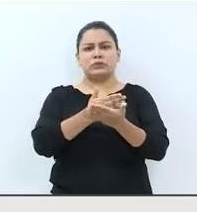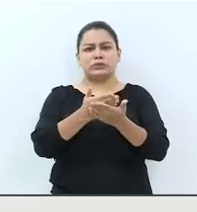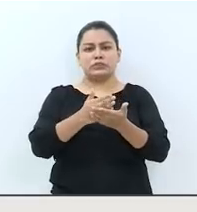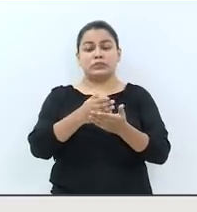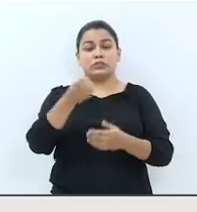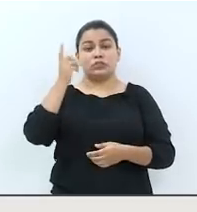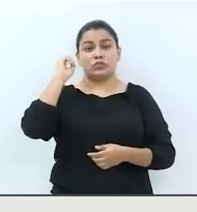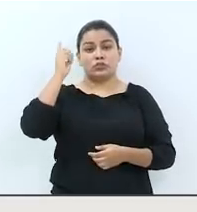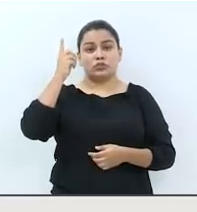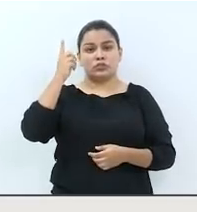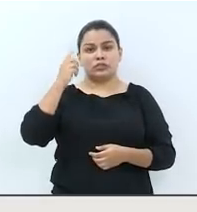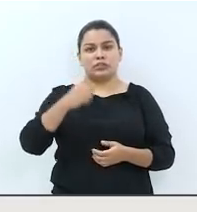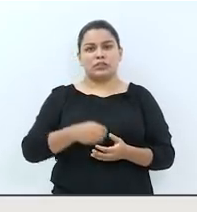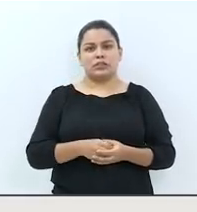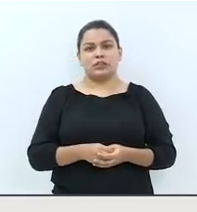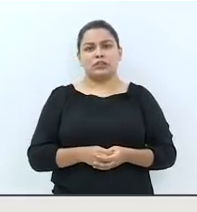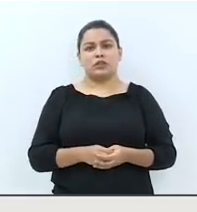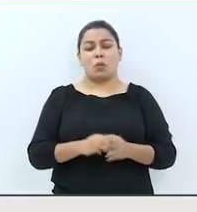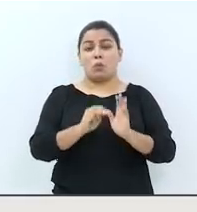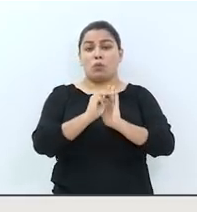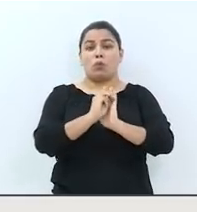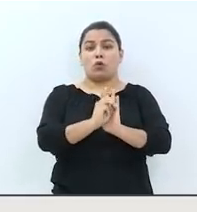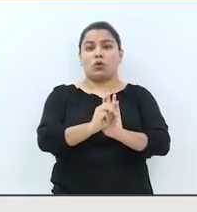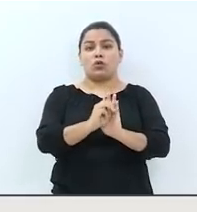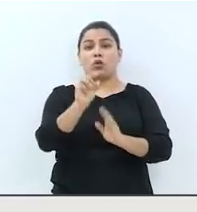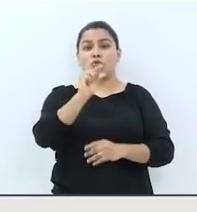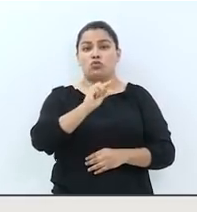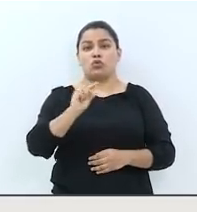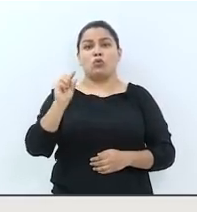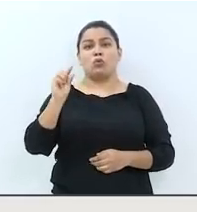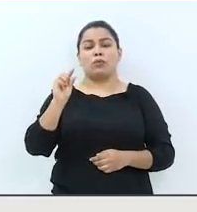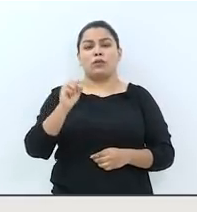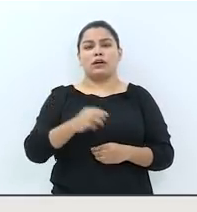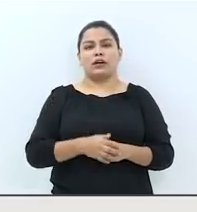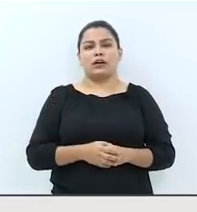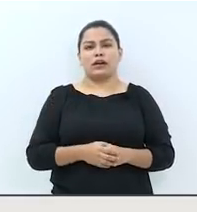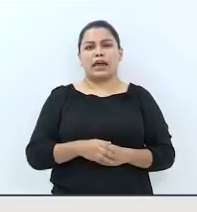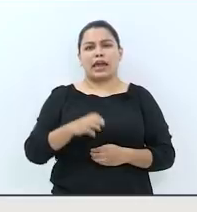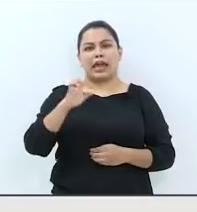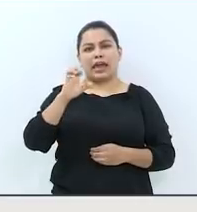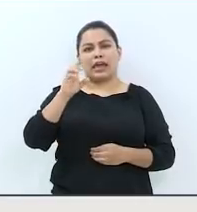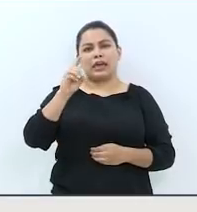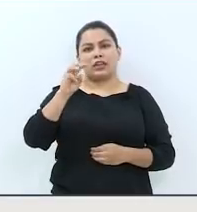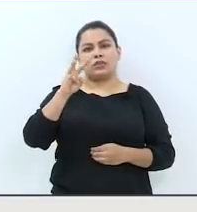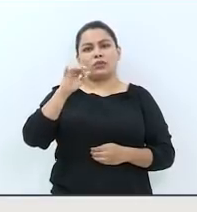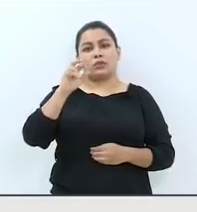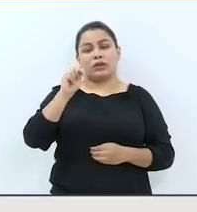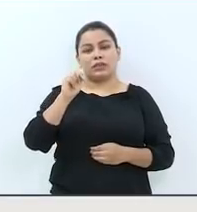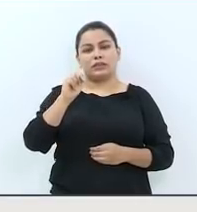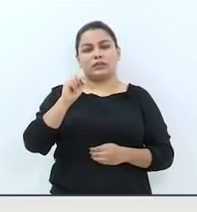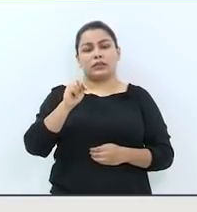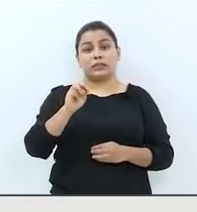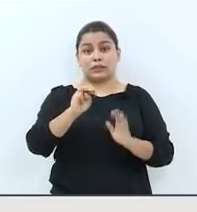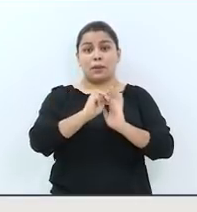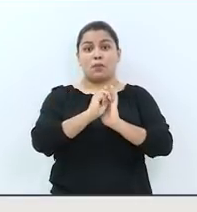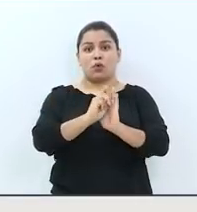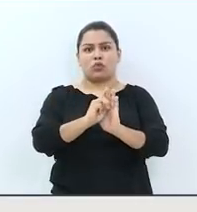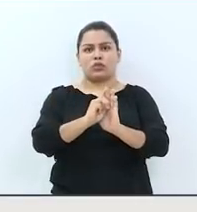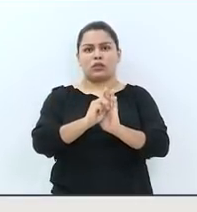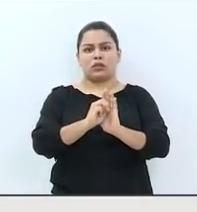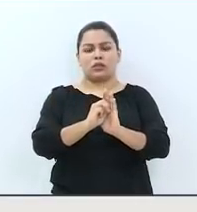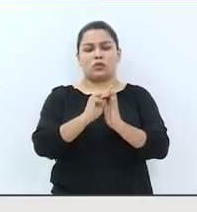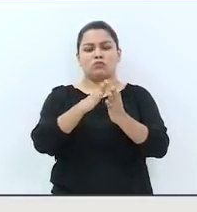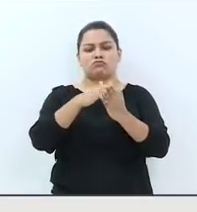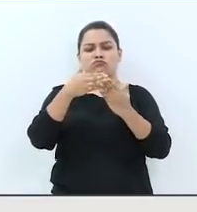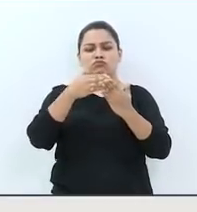compañeros docentes sobre un modelo que se llama el modelo de EduMoción. Este modelo planteado por